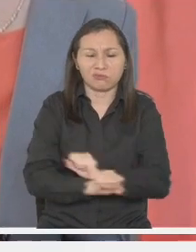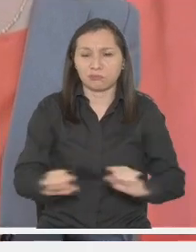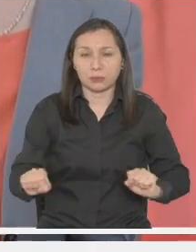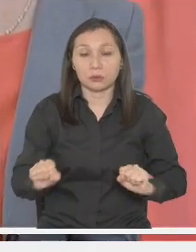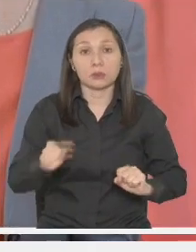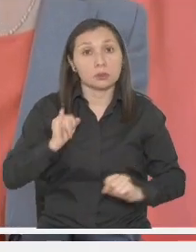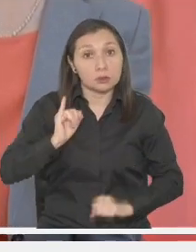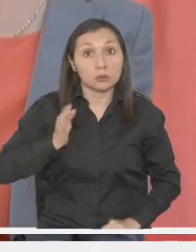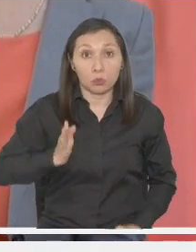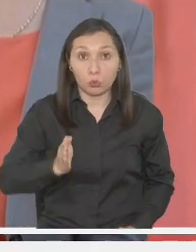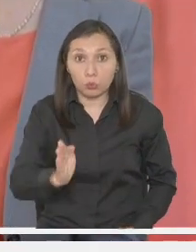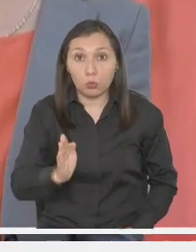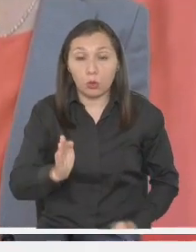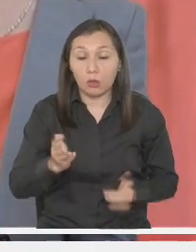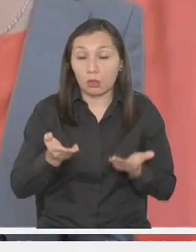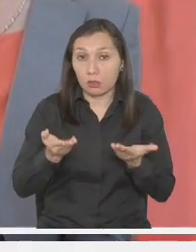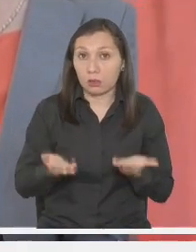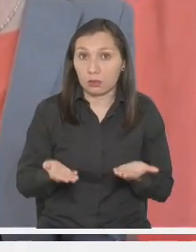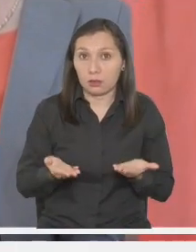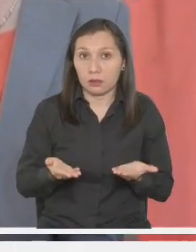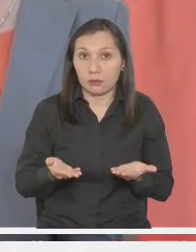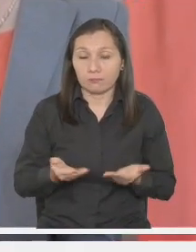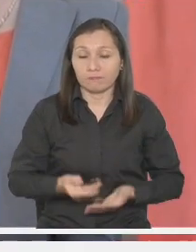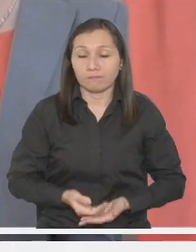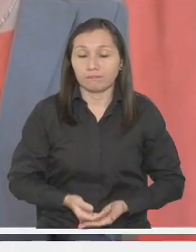En que si continuamos